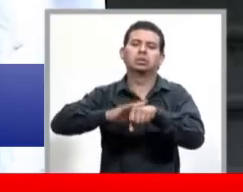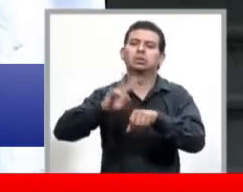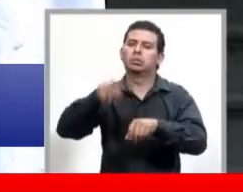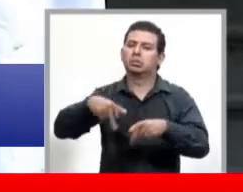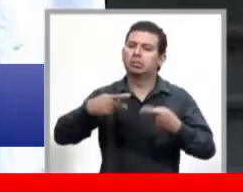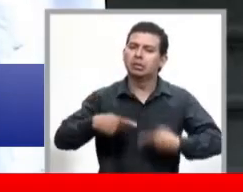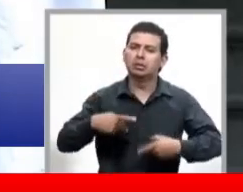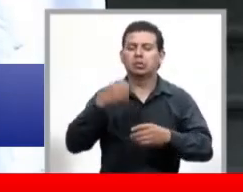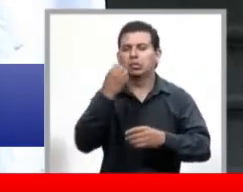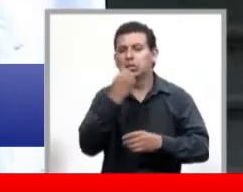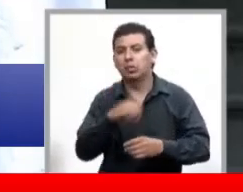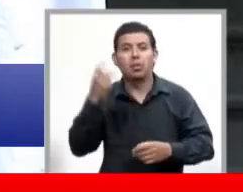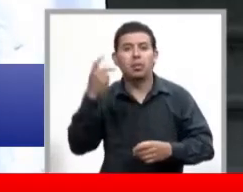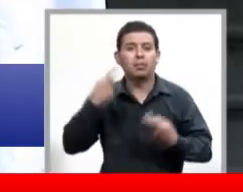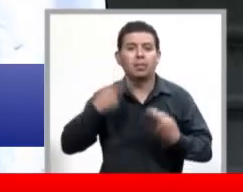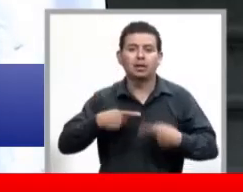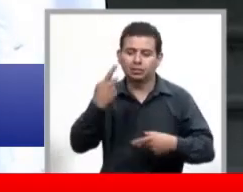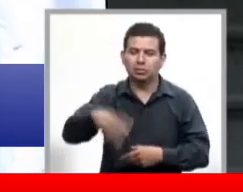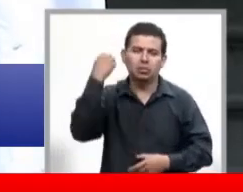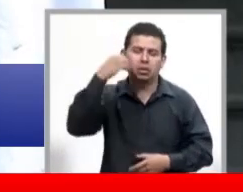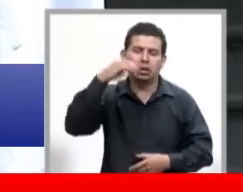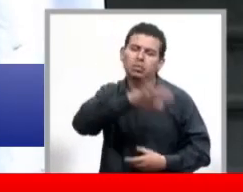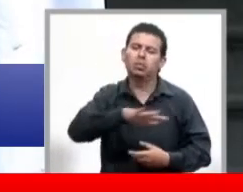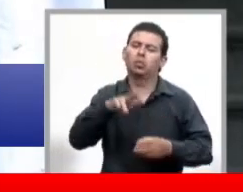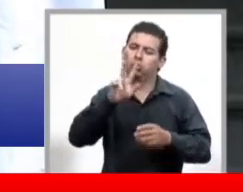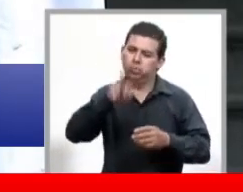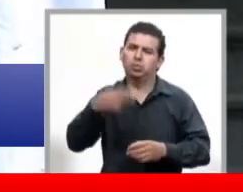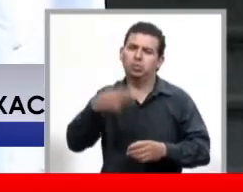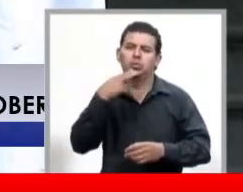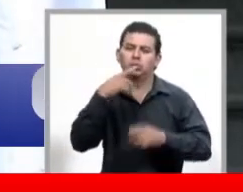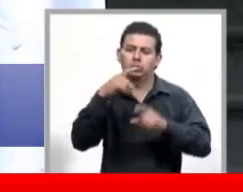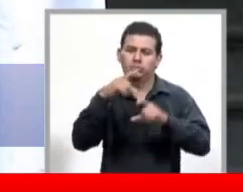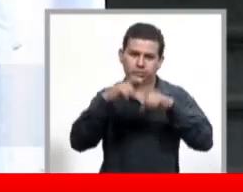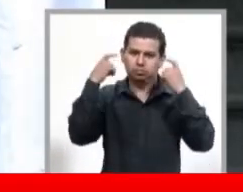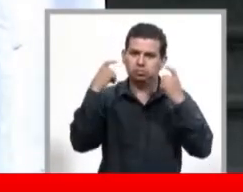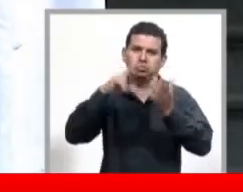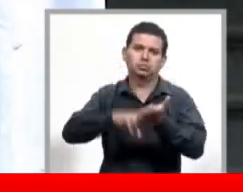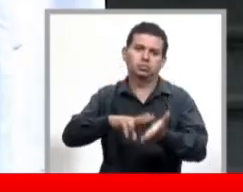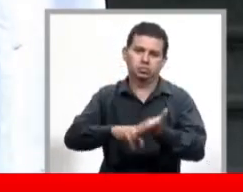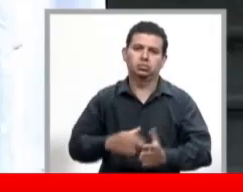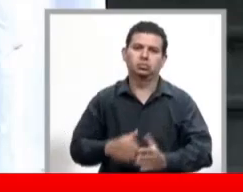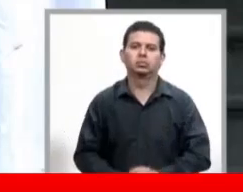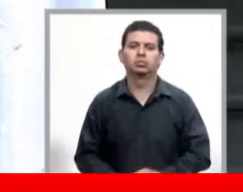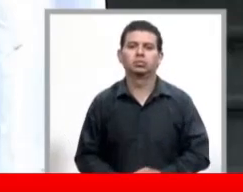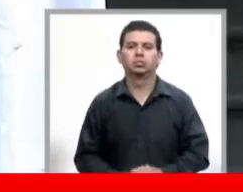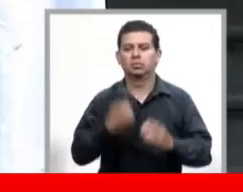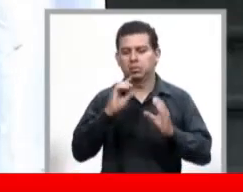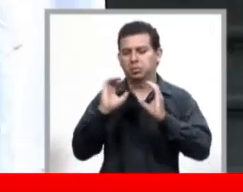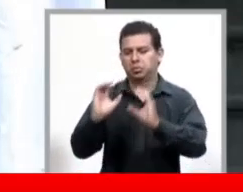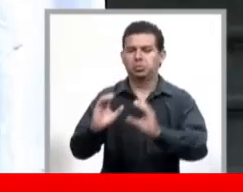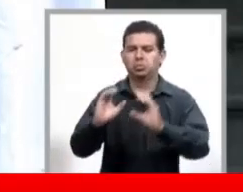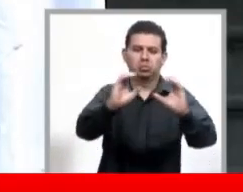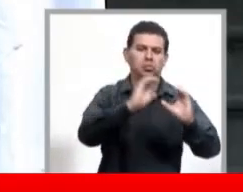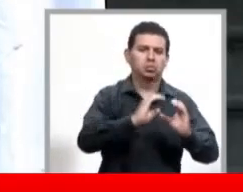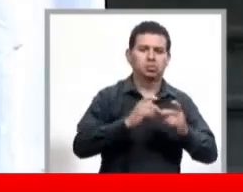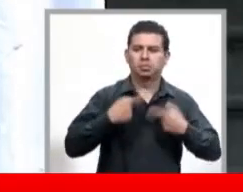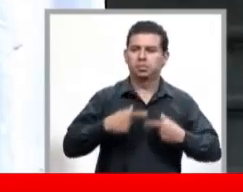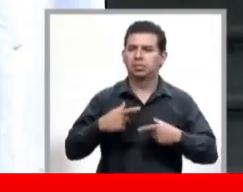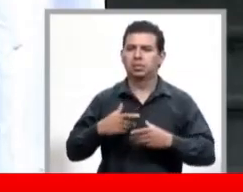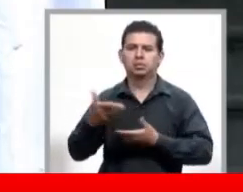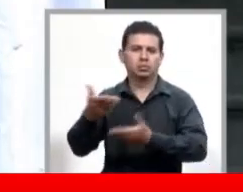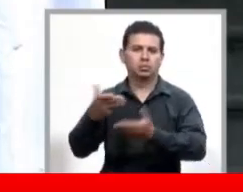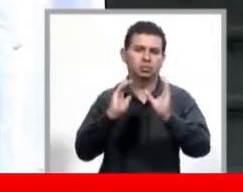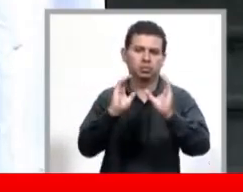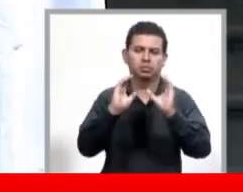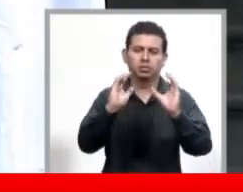la población de Oaxaca pueda utilizar su cubrebocas y cuidemos lo más valioso que tenemos, que es la vida y a nuestras